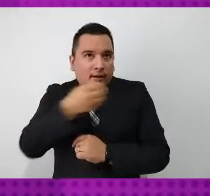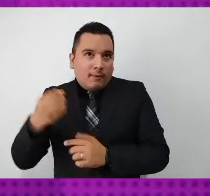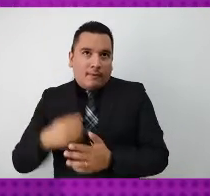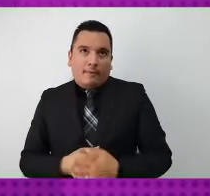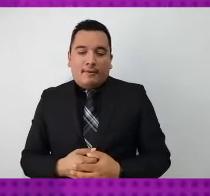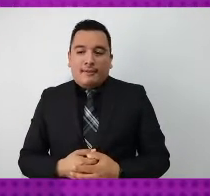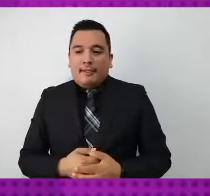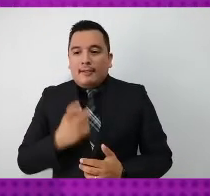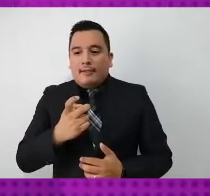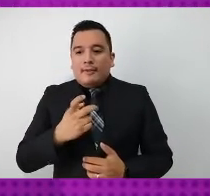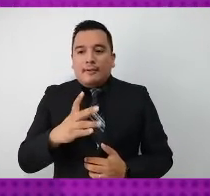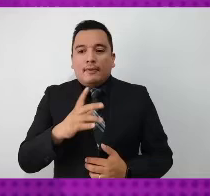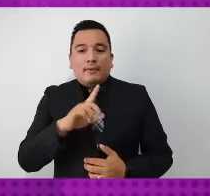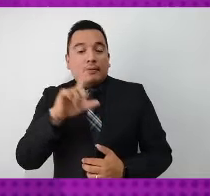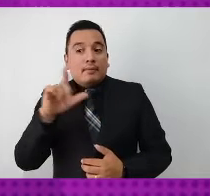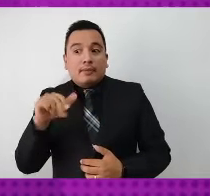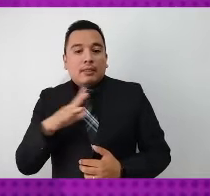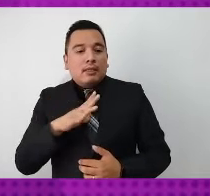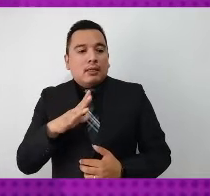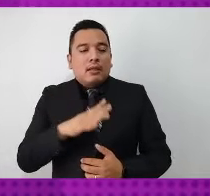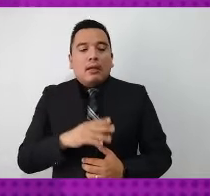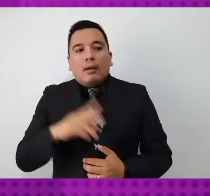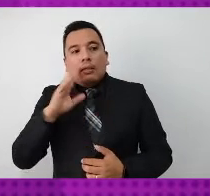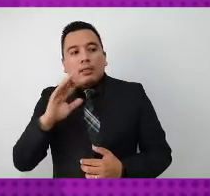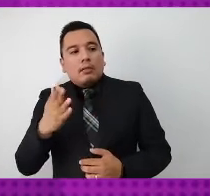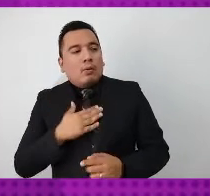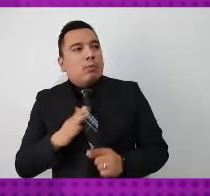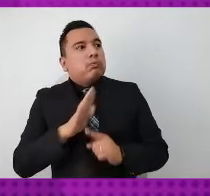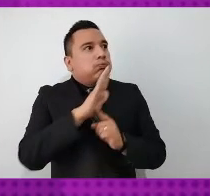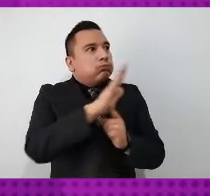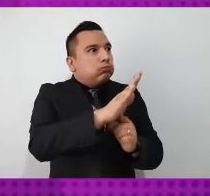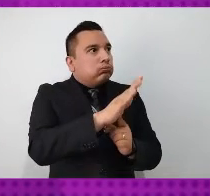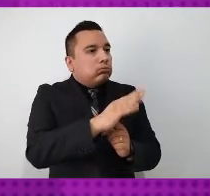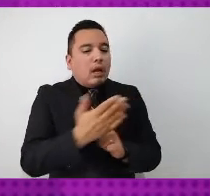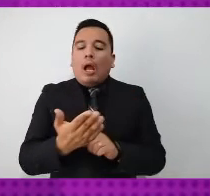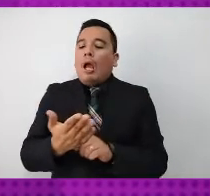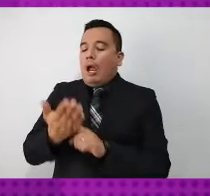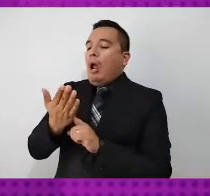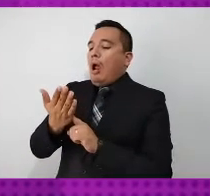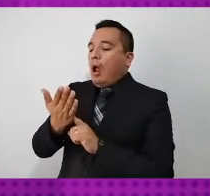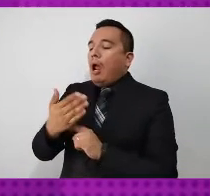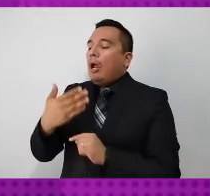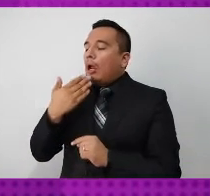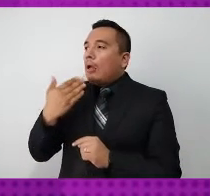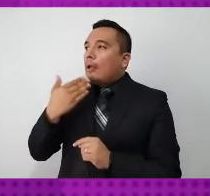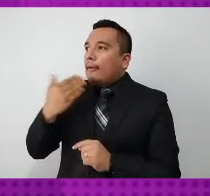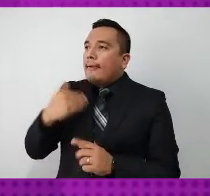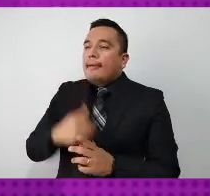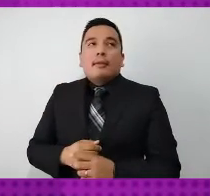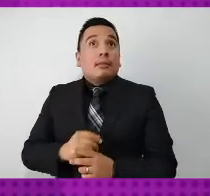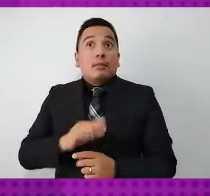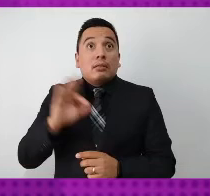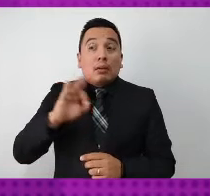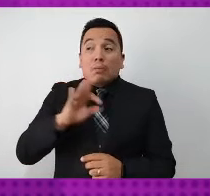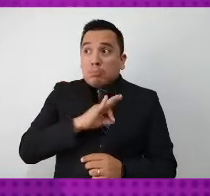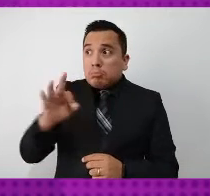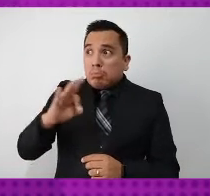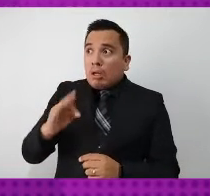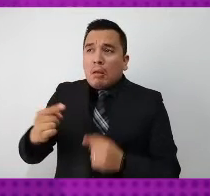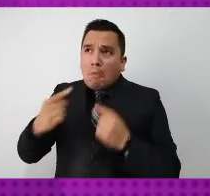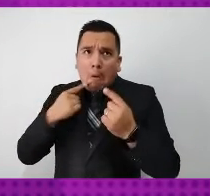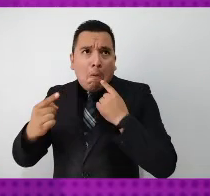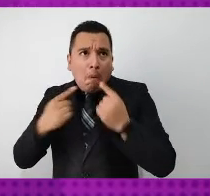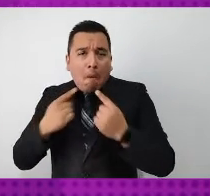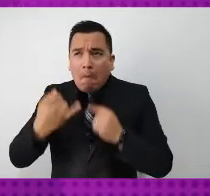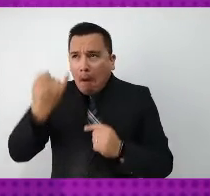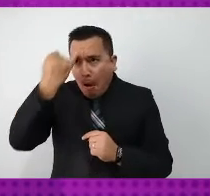hagan llegar a quienes se tienen que hacer llegar para que se puedan llegará a una buena actividad a una